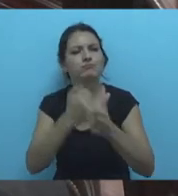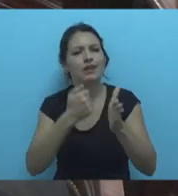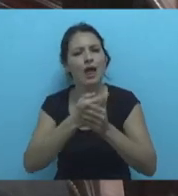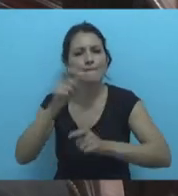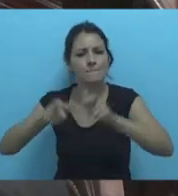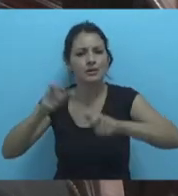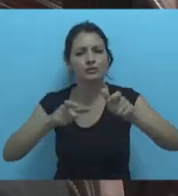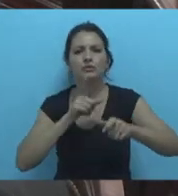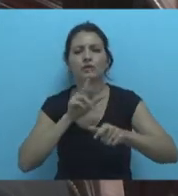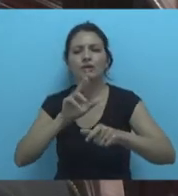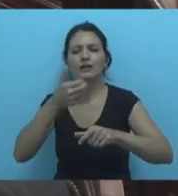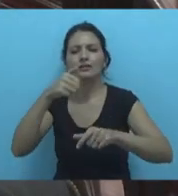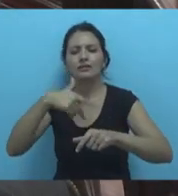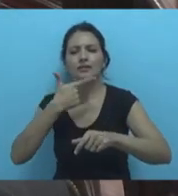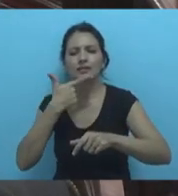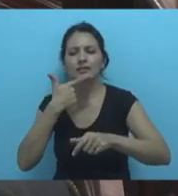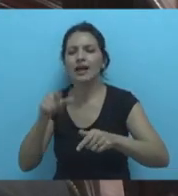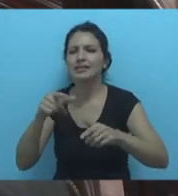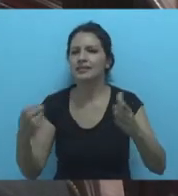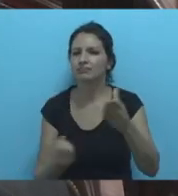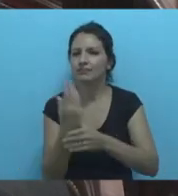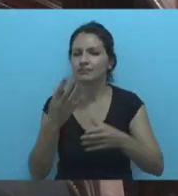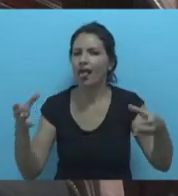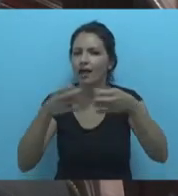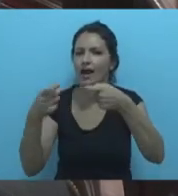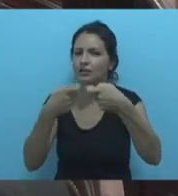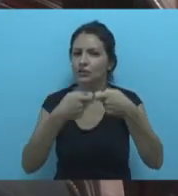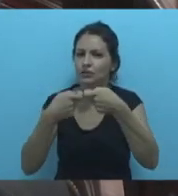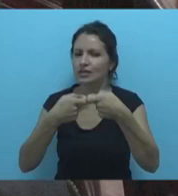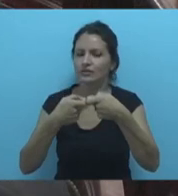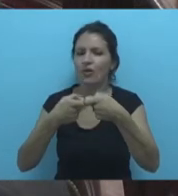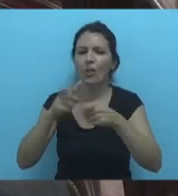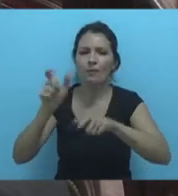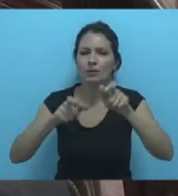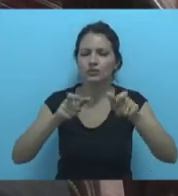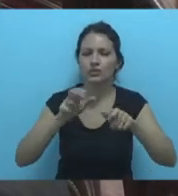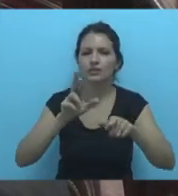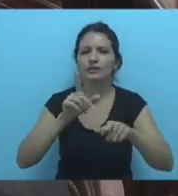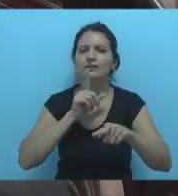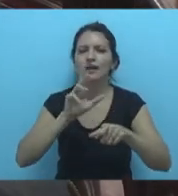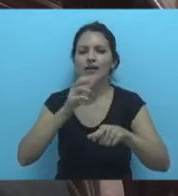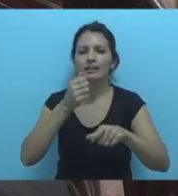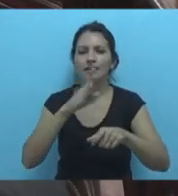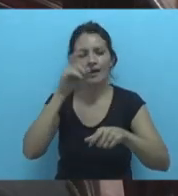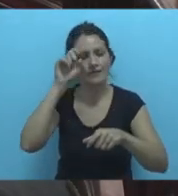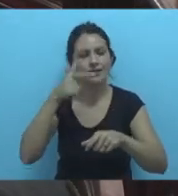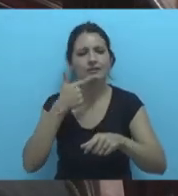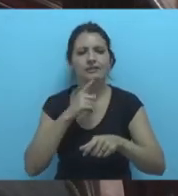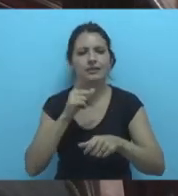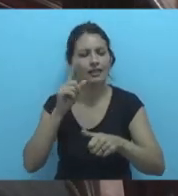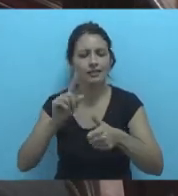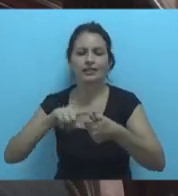de la Asociación de Travestis, Transsexuales y Transgénero. Participó en innumerables campañas, por ejemplo, las